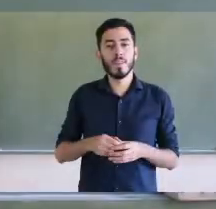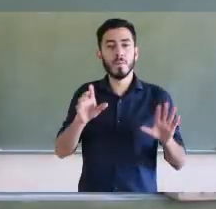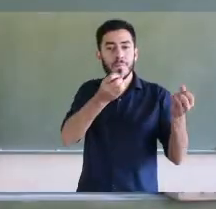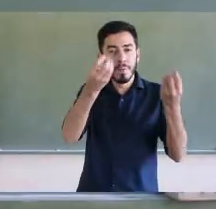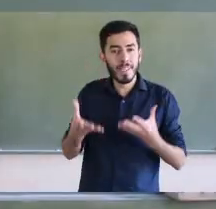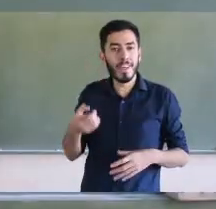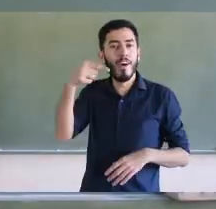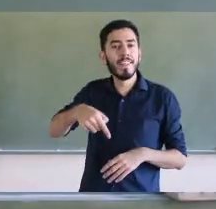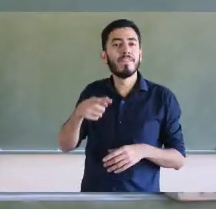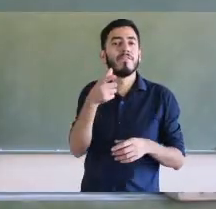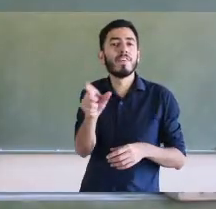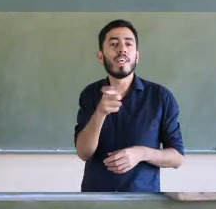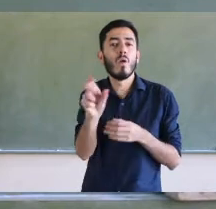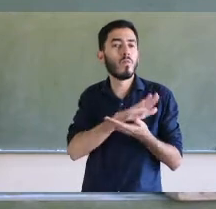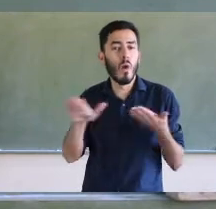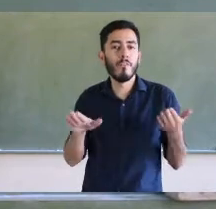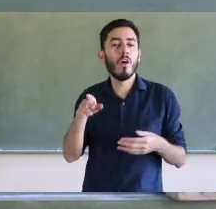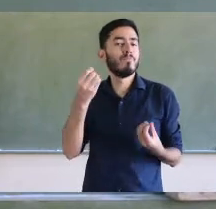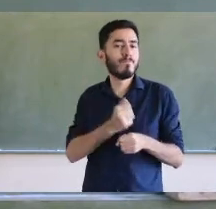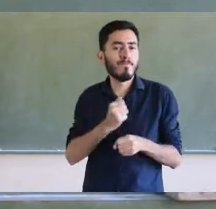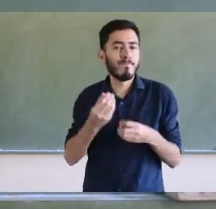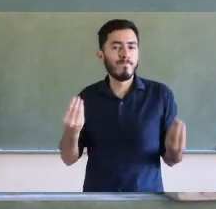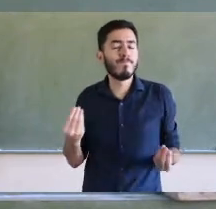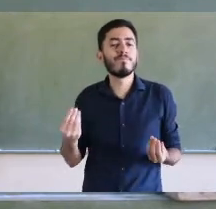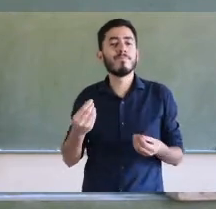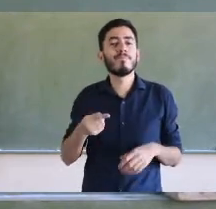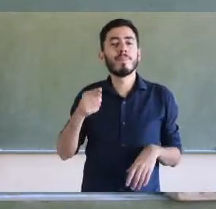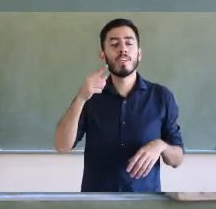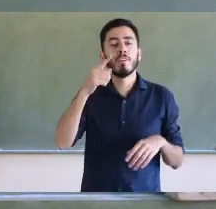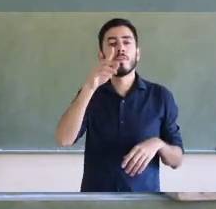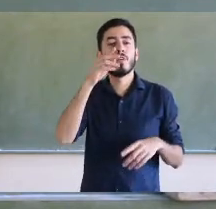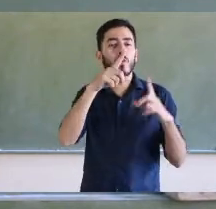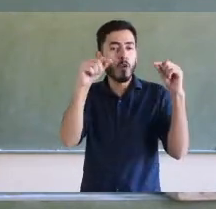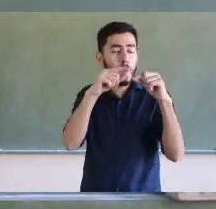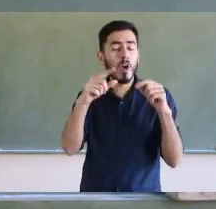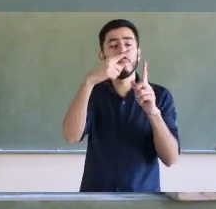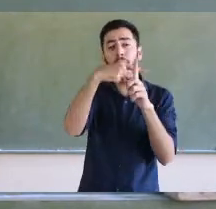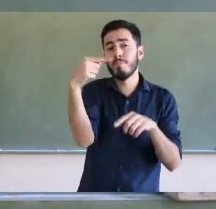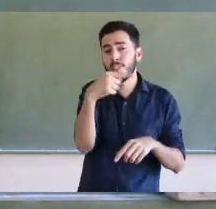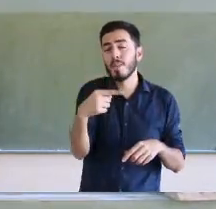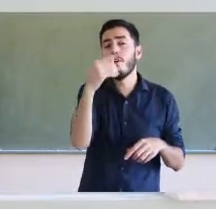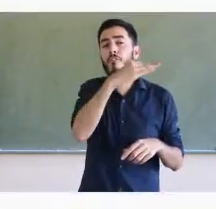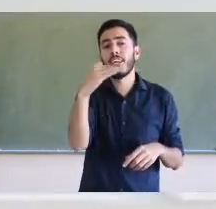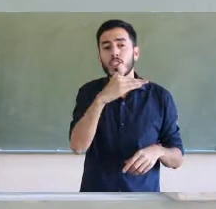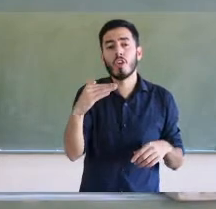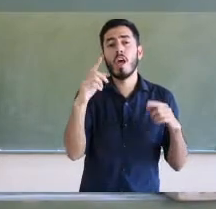Bienvenidos a este nuevo video tutorial en el que vamos a trabajar con las operaciones con fracciones, es decir, en números racionales.